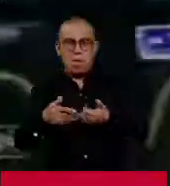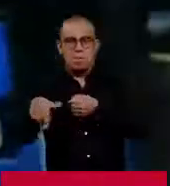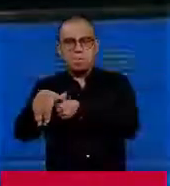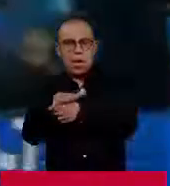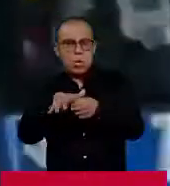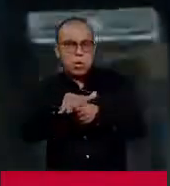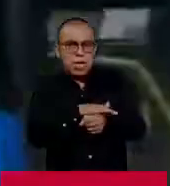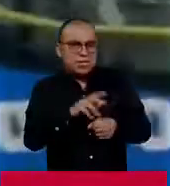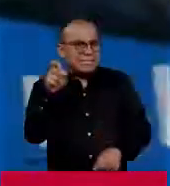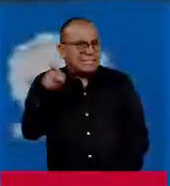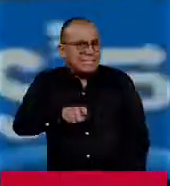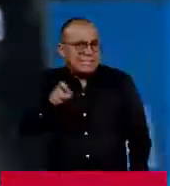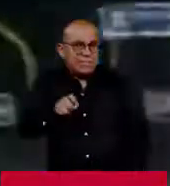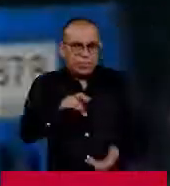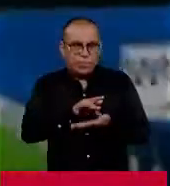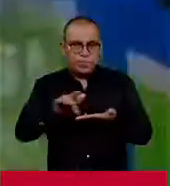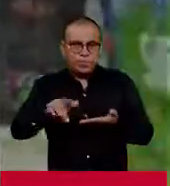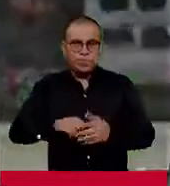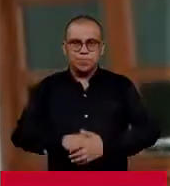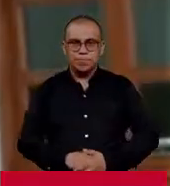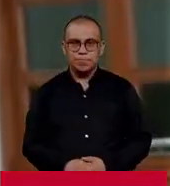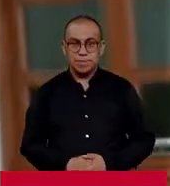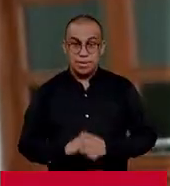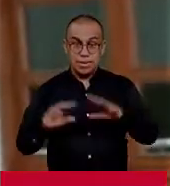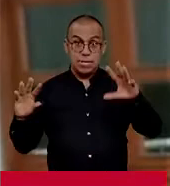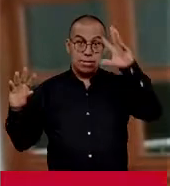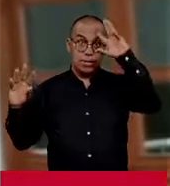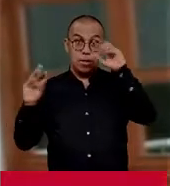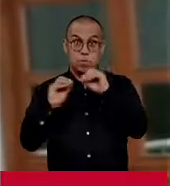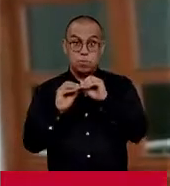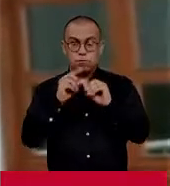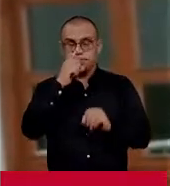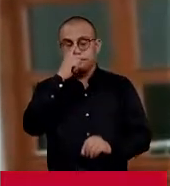con mayores necesidades. Este acuerdo,